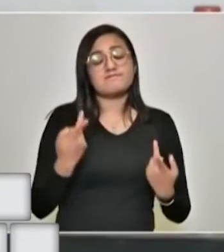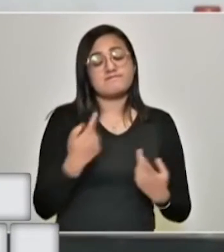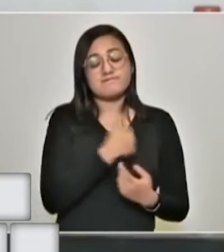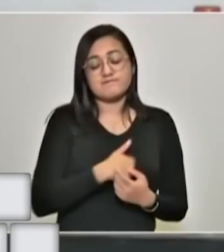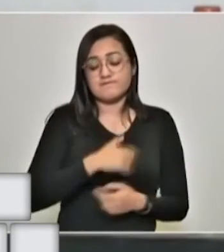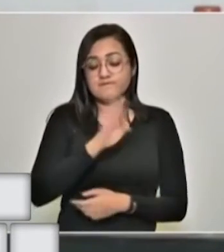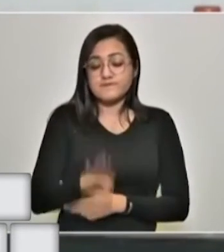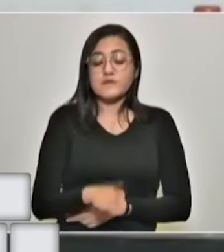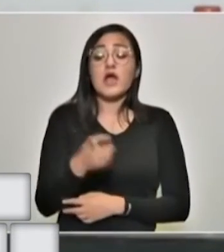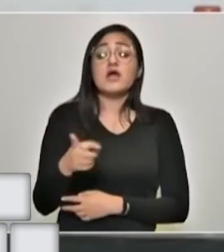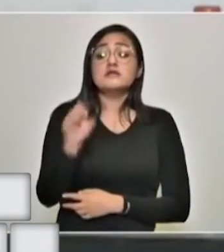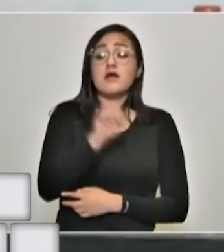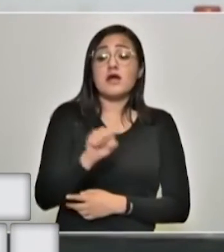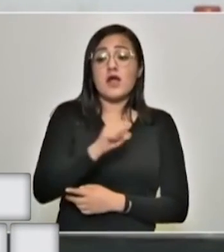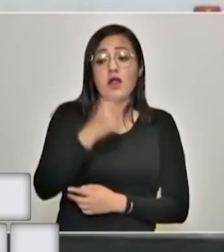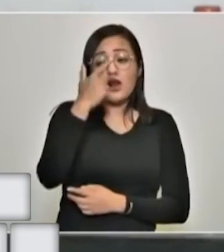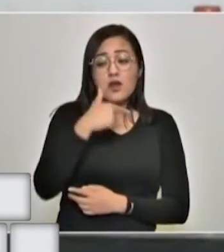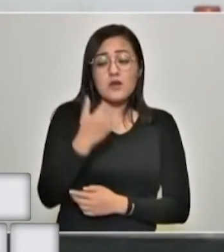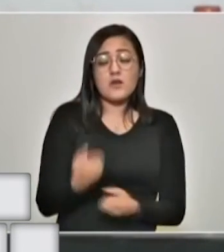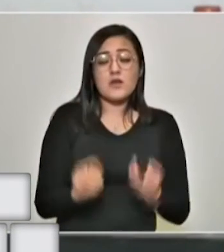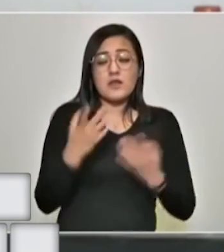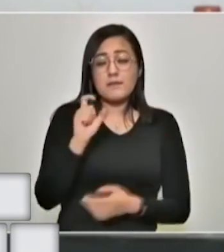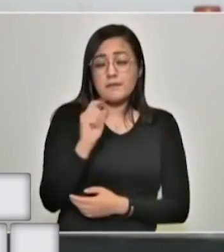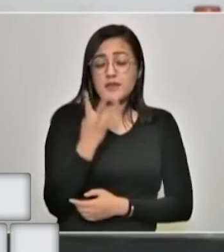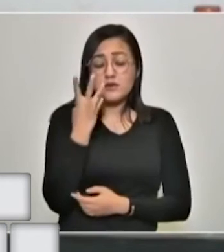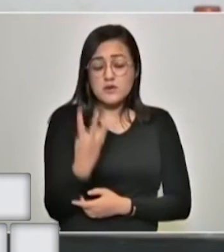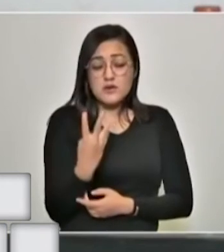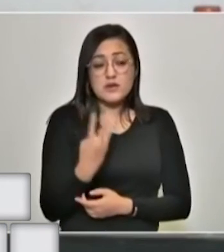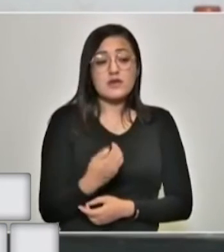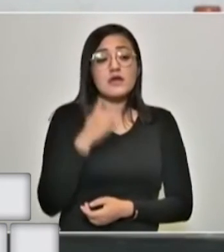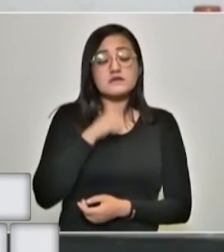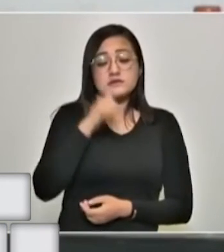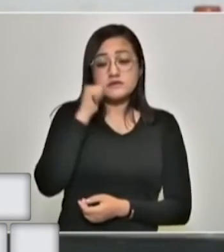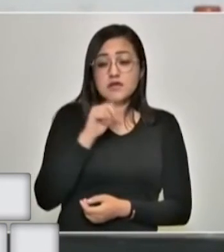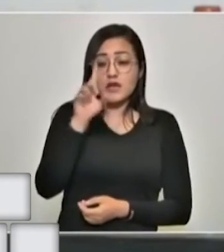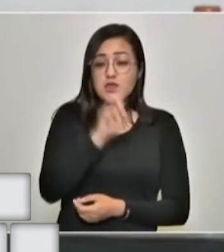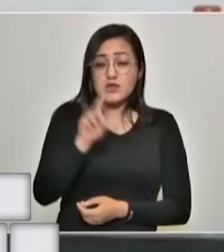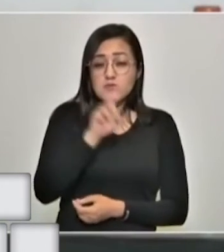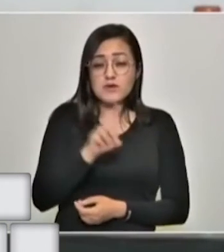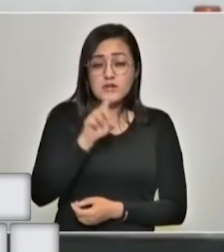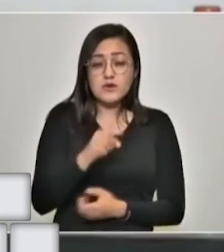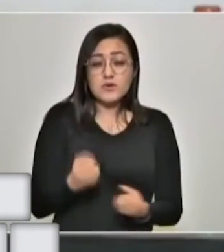lamentables defunciones. A corte del sábado, 24. Y a corte de